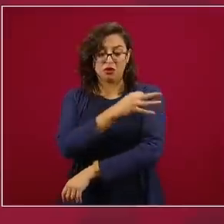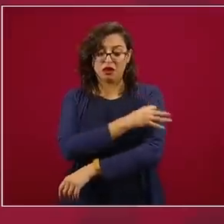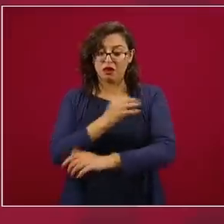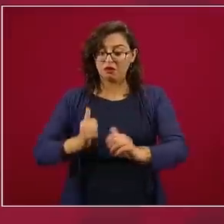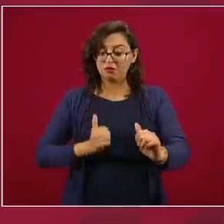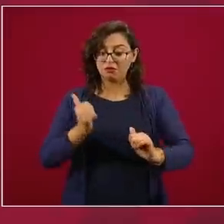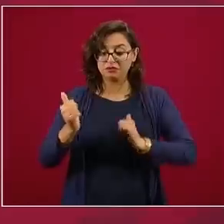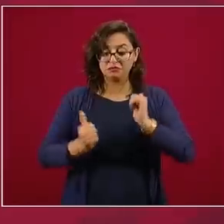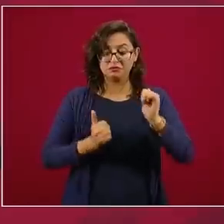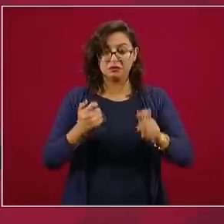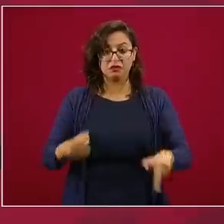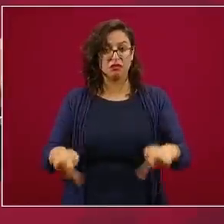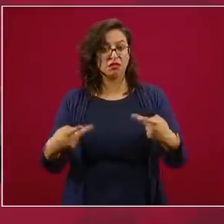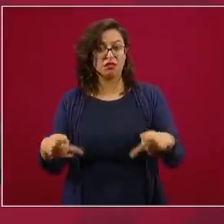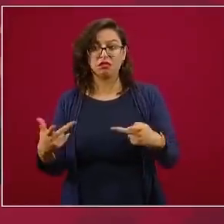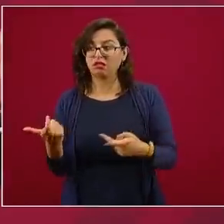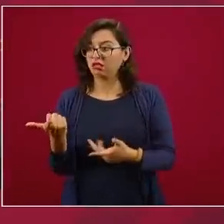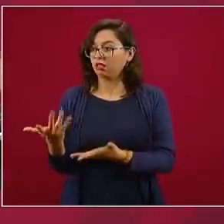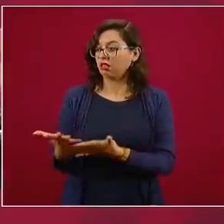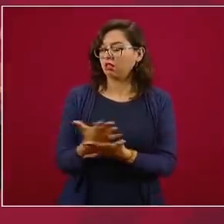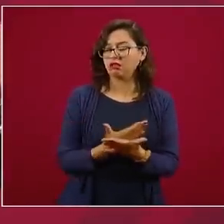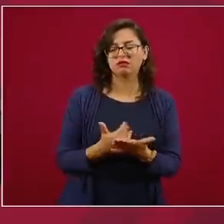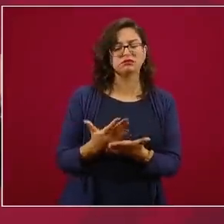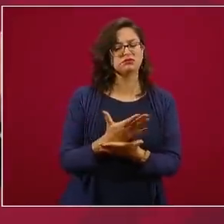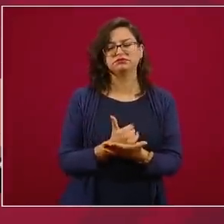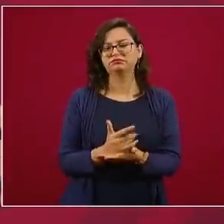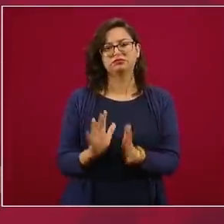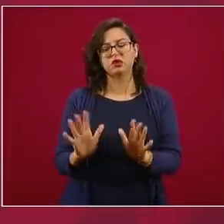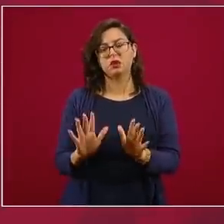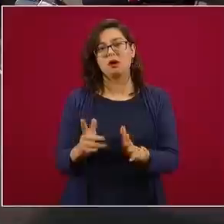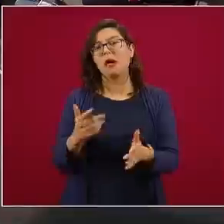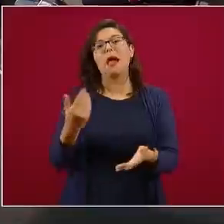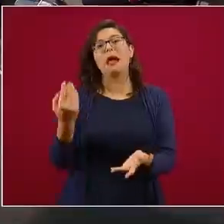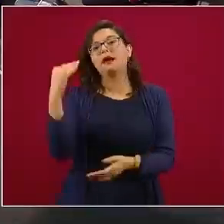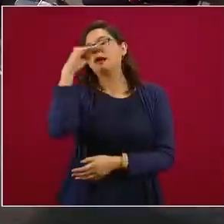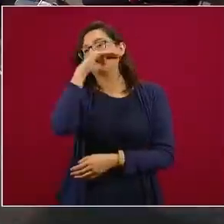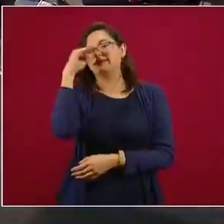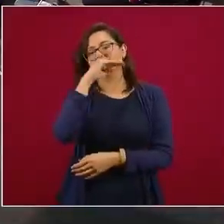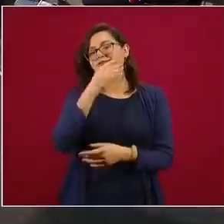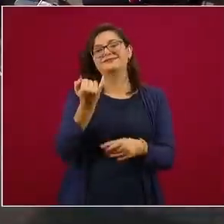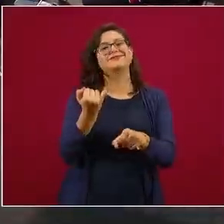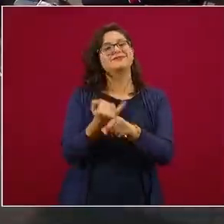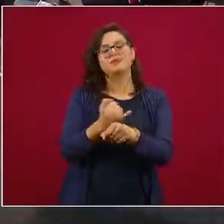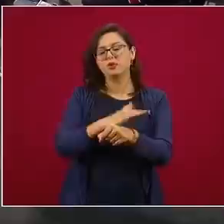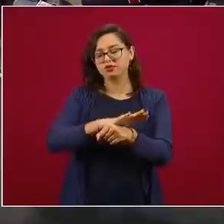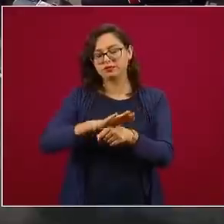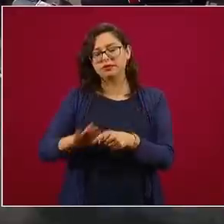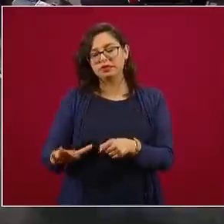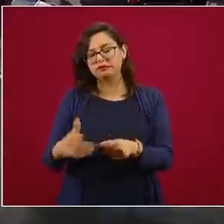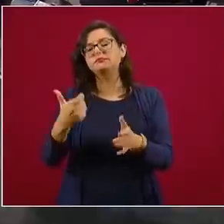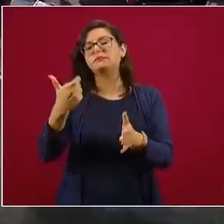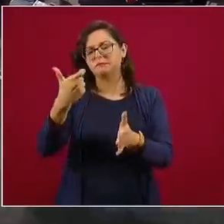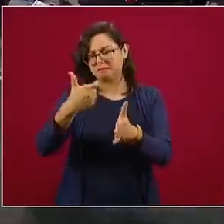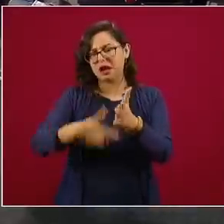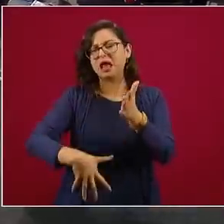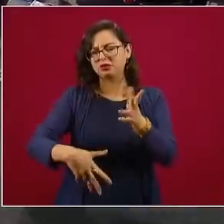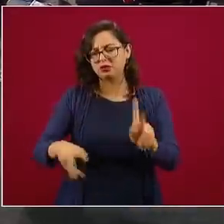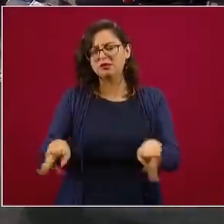El costo tiene que ver pues con los insumos, con la elaboración,